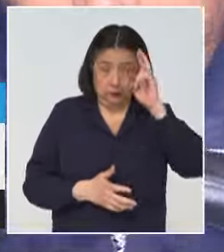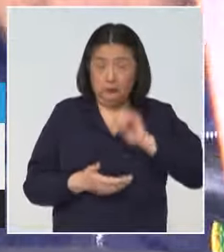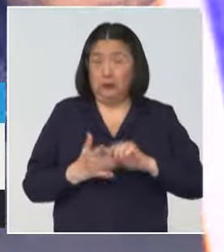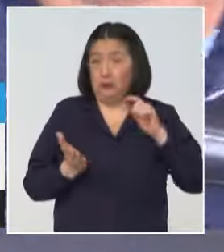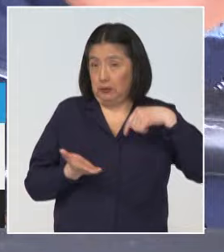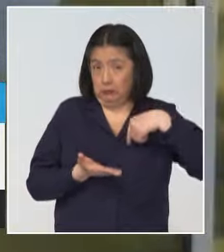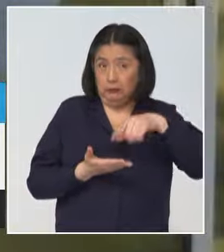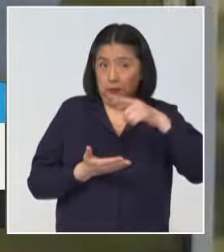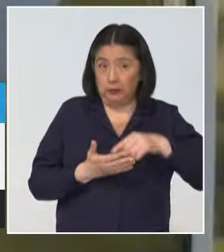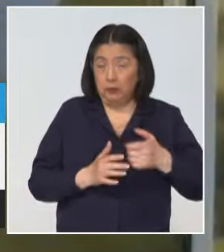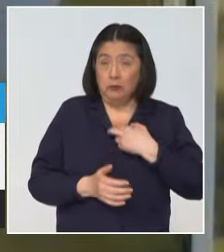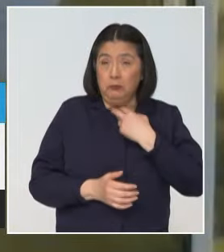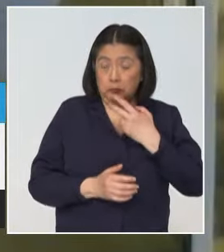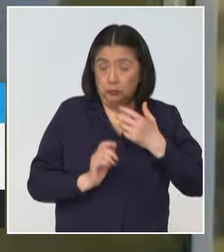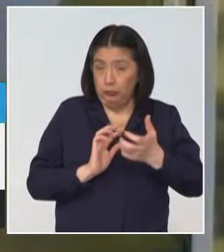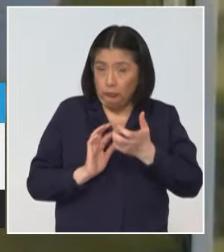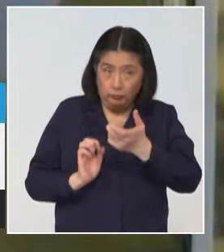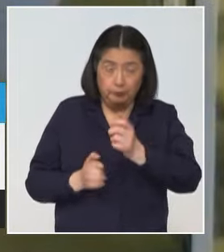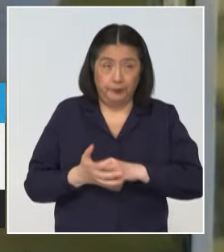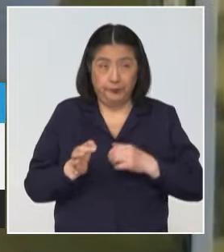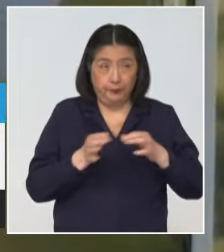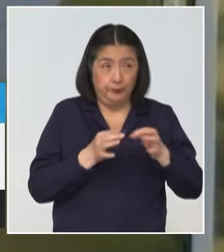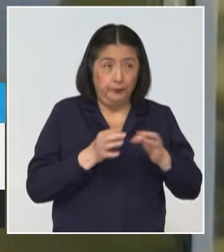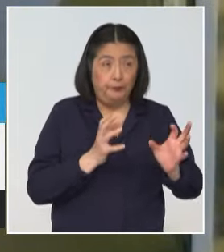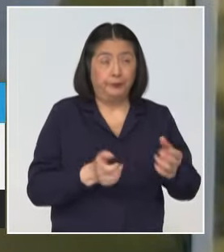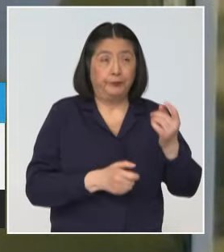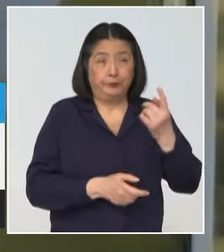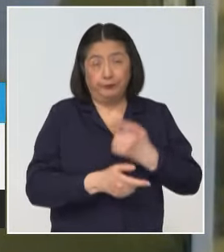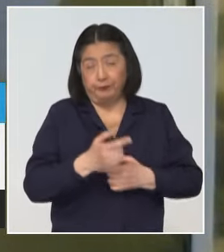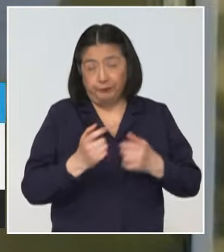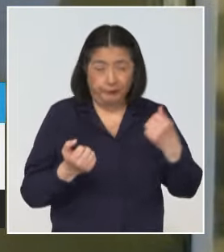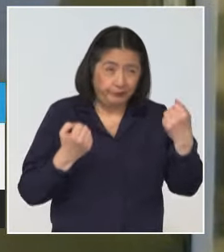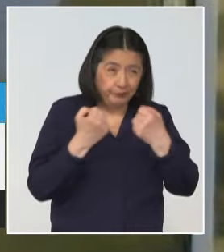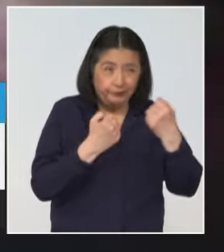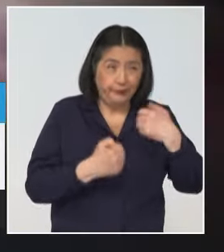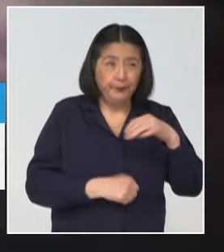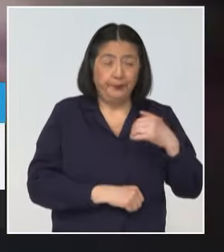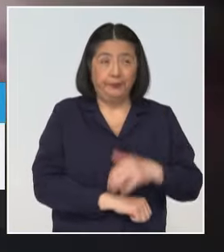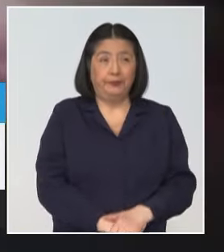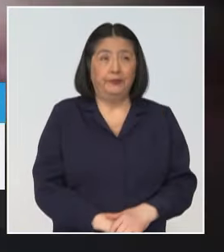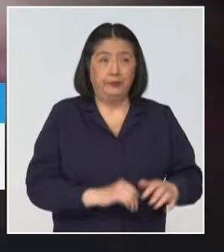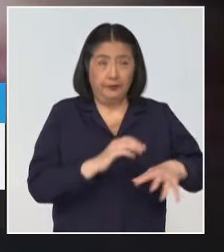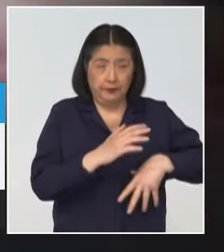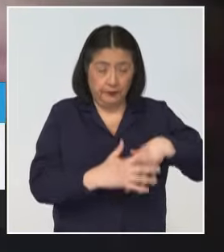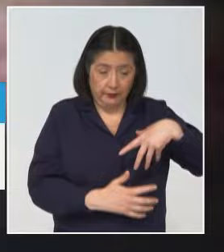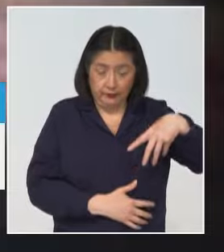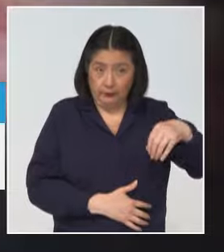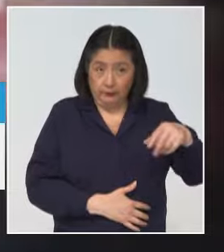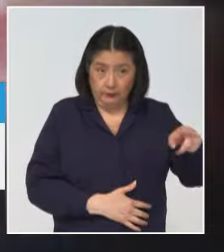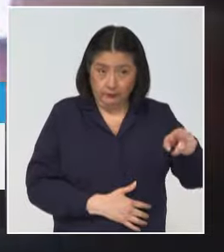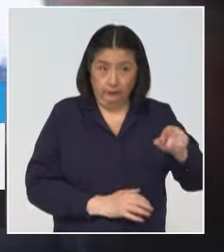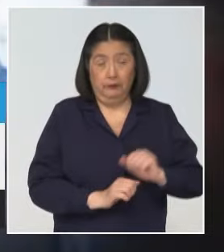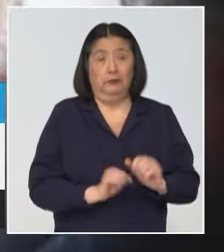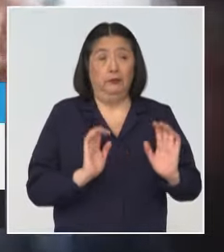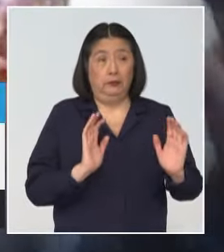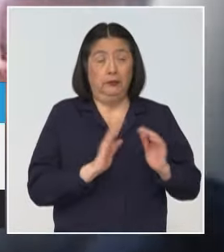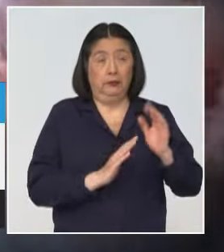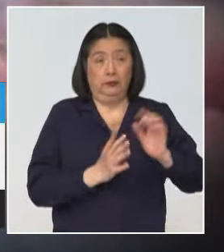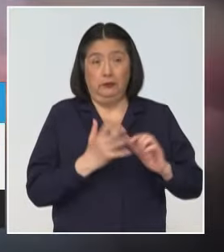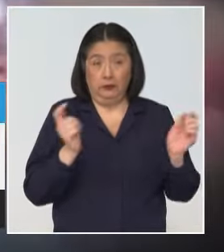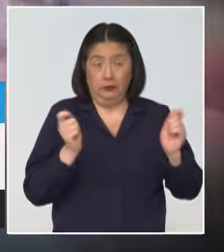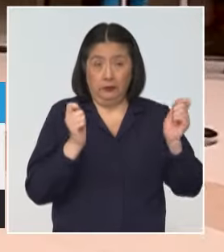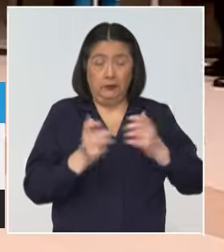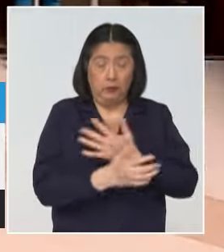Latina Noticias, dando detalles sobre la pelea que tuvo un final fatal en los exteriores de esta casa, donde se celebraba